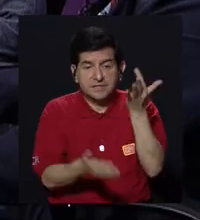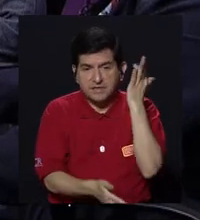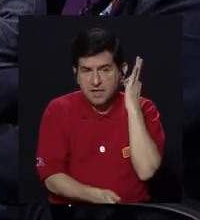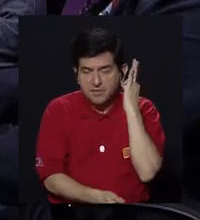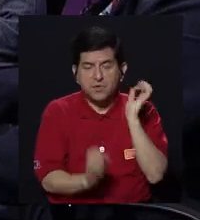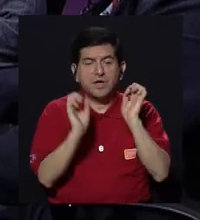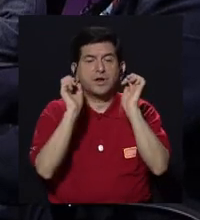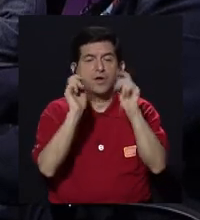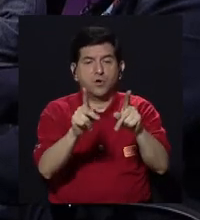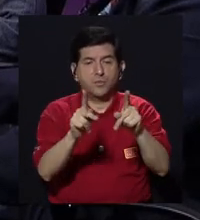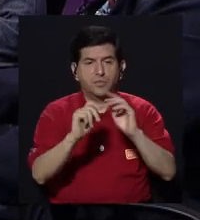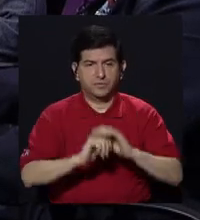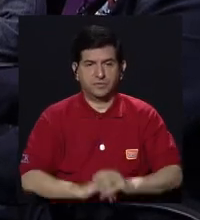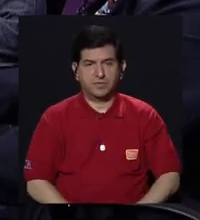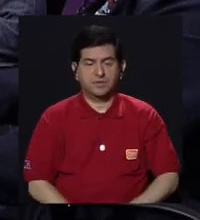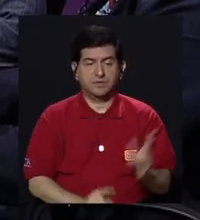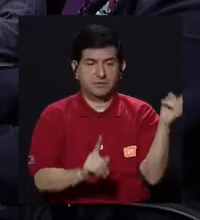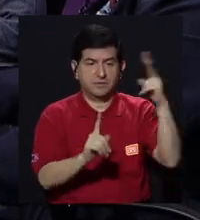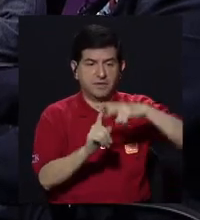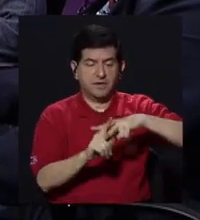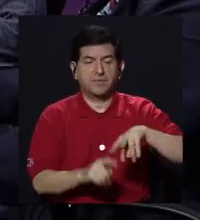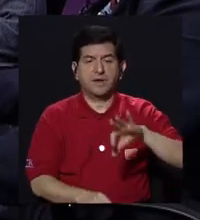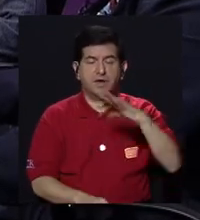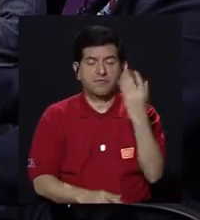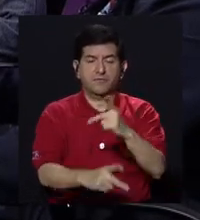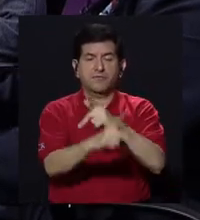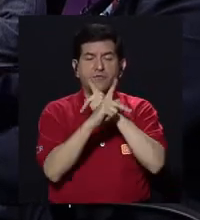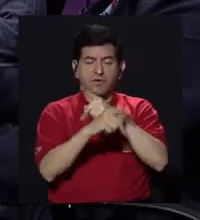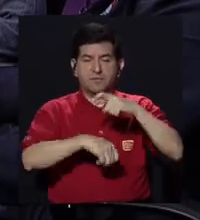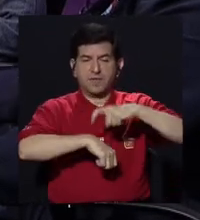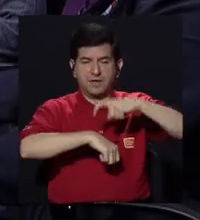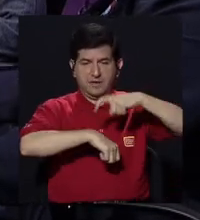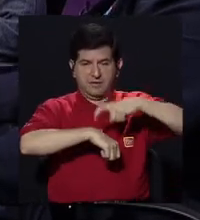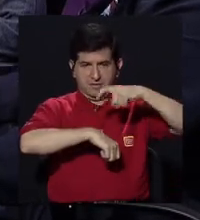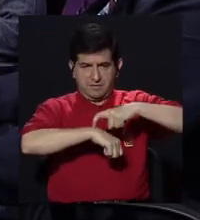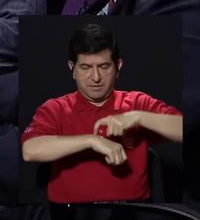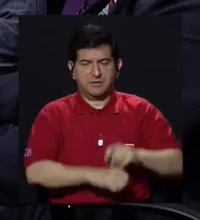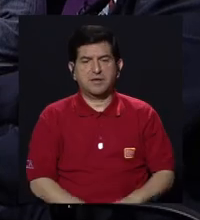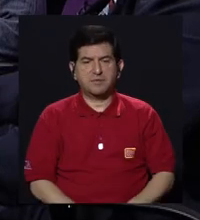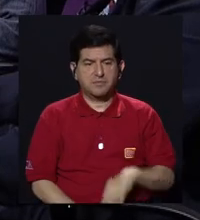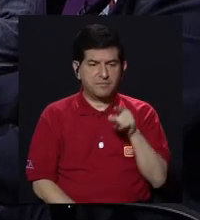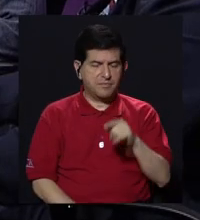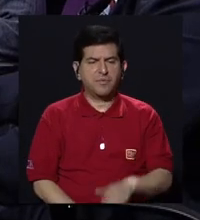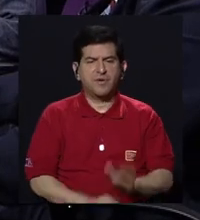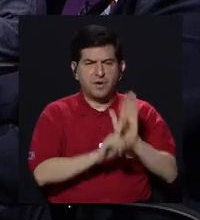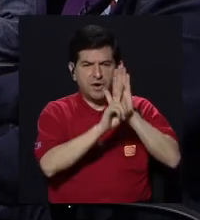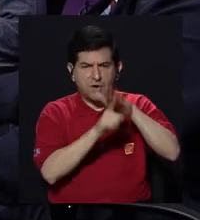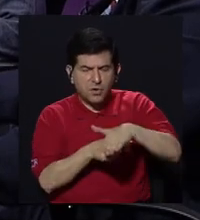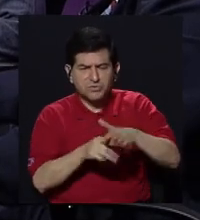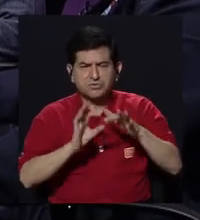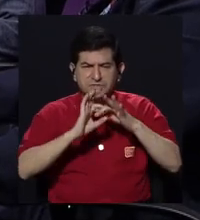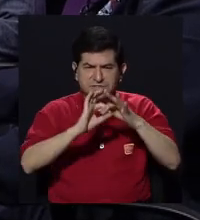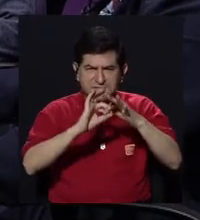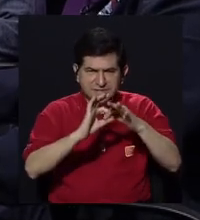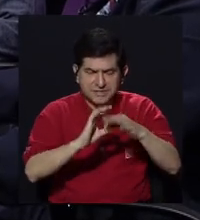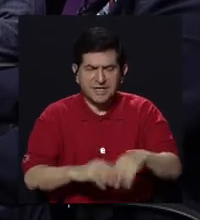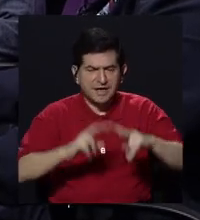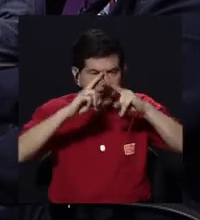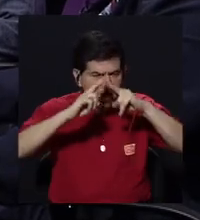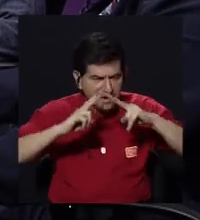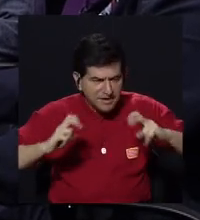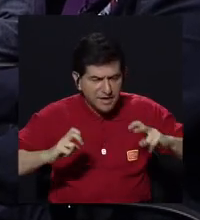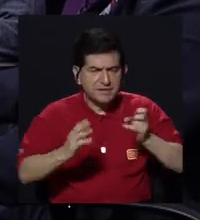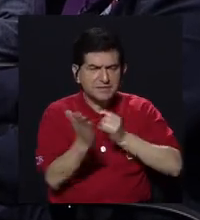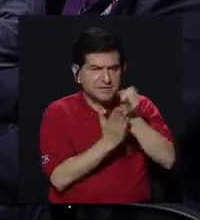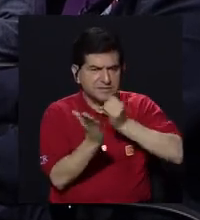las mujeres la posibilidad de aplicar medidas cautelares durante el tiempo en que el hostigamiento sexual se está